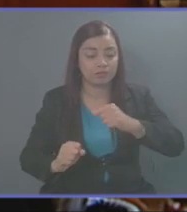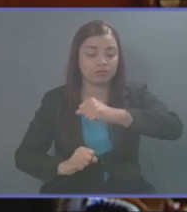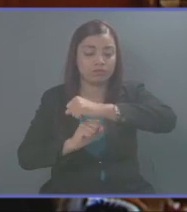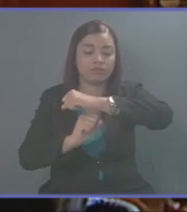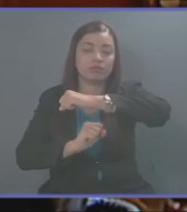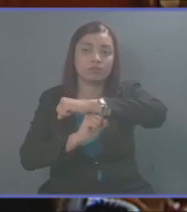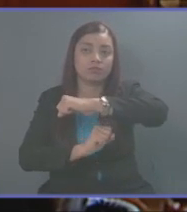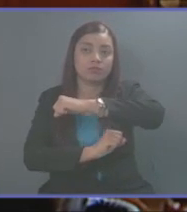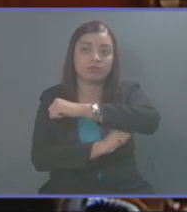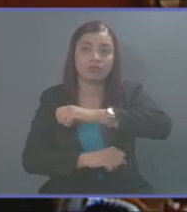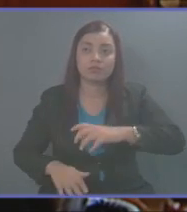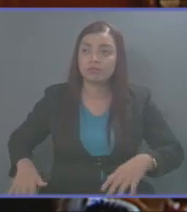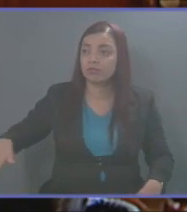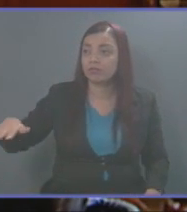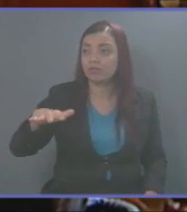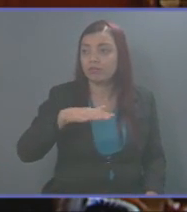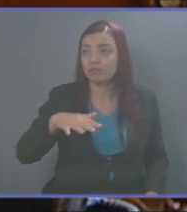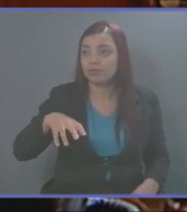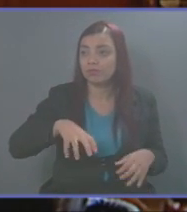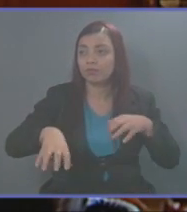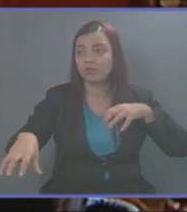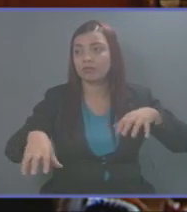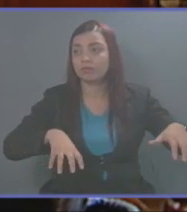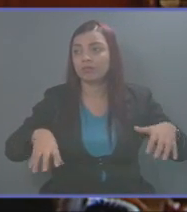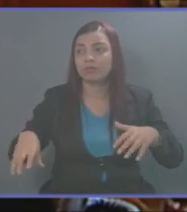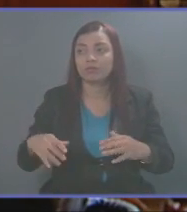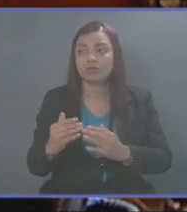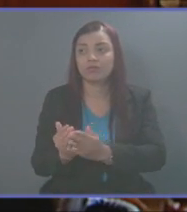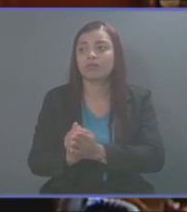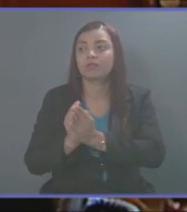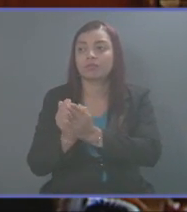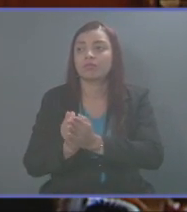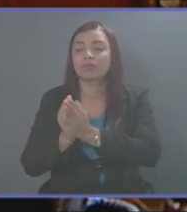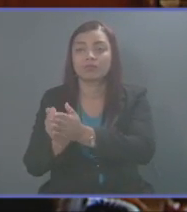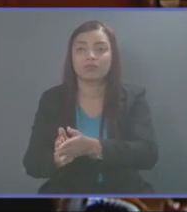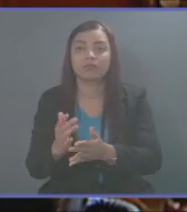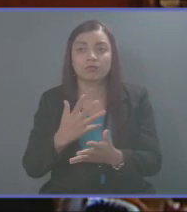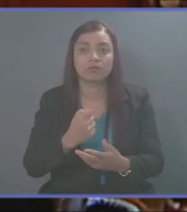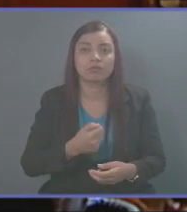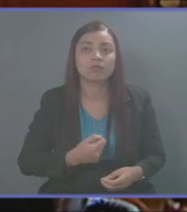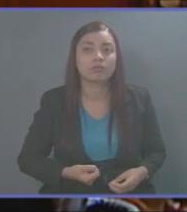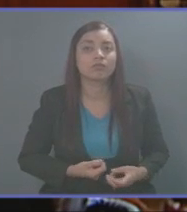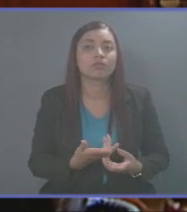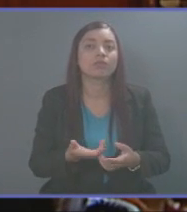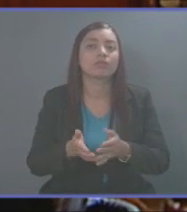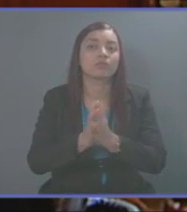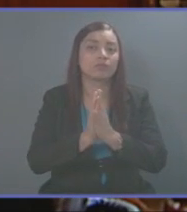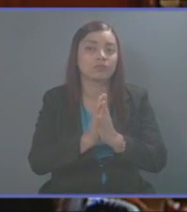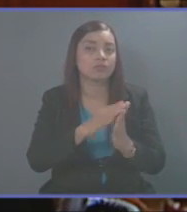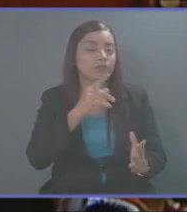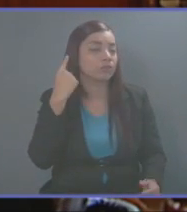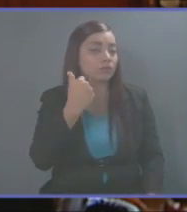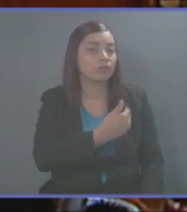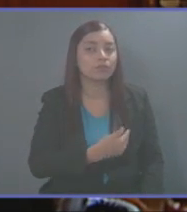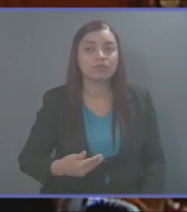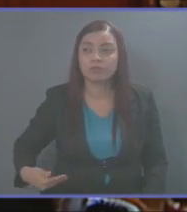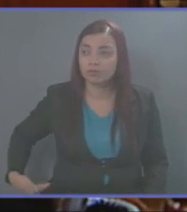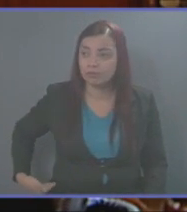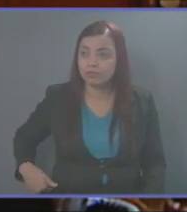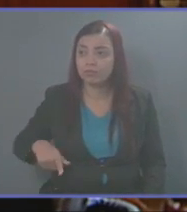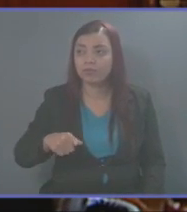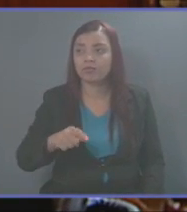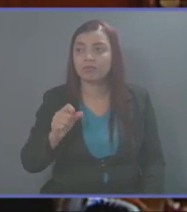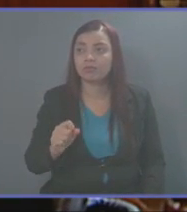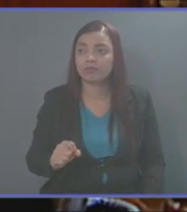la zona norte de nuestro departamento. Decirle y solicitarle, presidente,